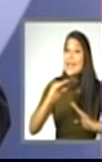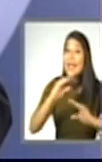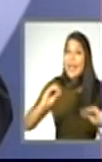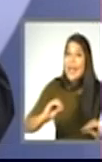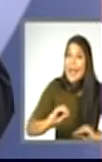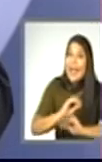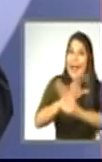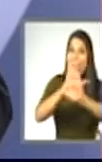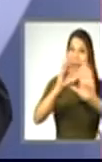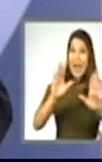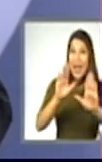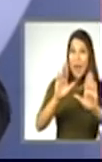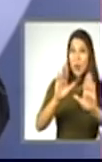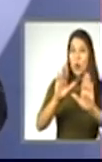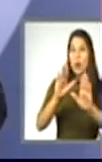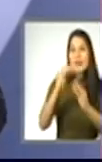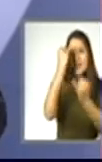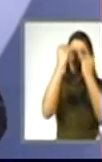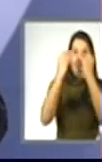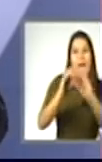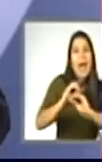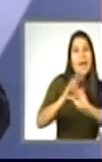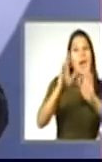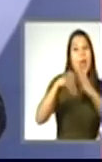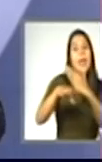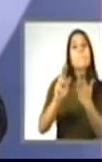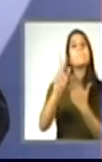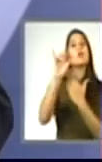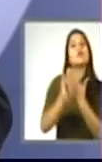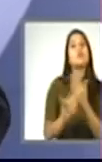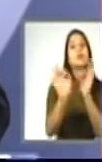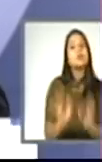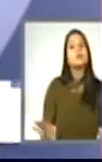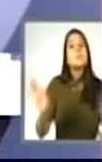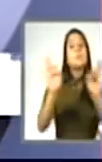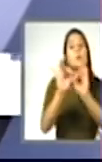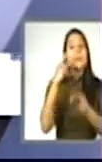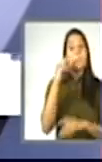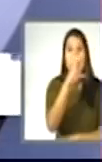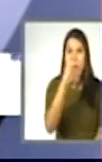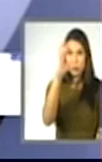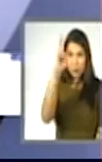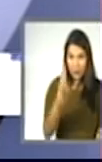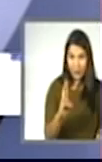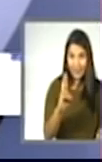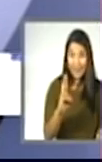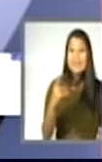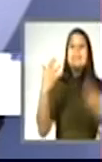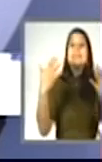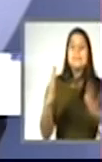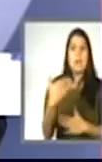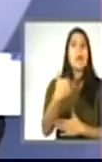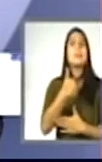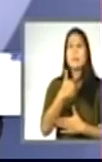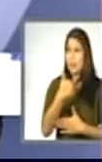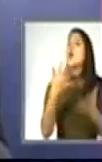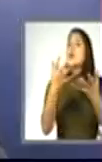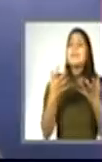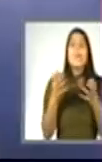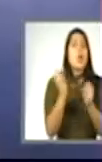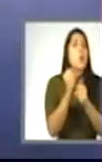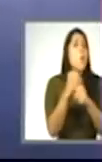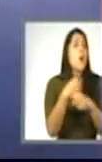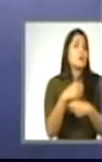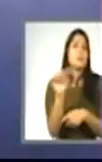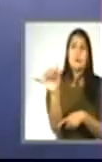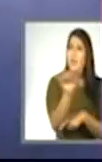pensar, como lo estamos diciendo los analistas, que va a haber una segunda ronda. Sí, así es. Pero en la primera ronda, en